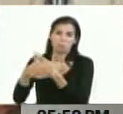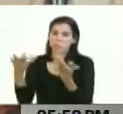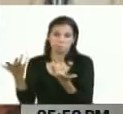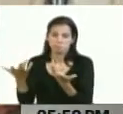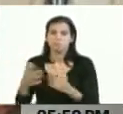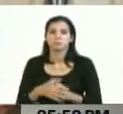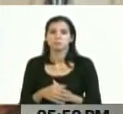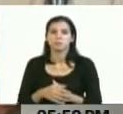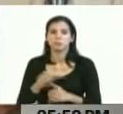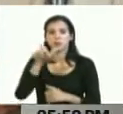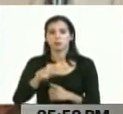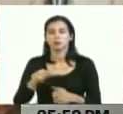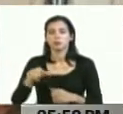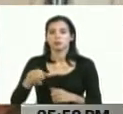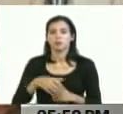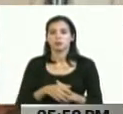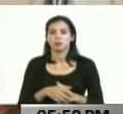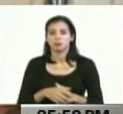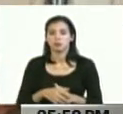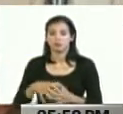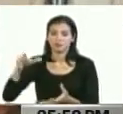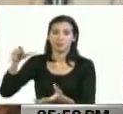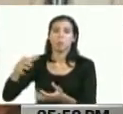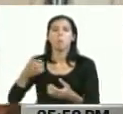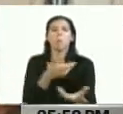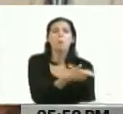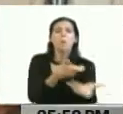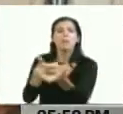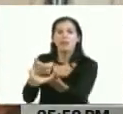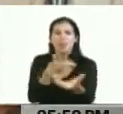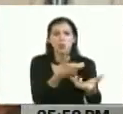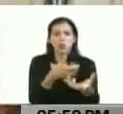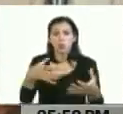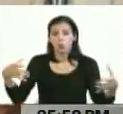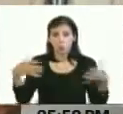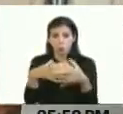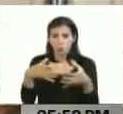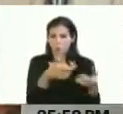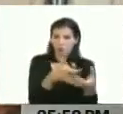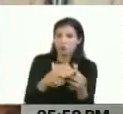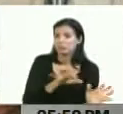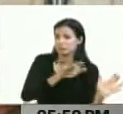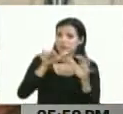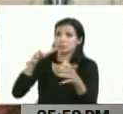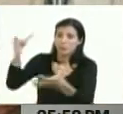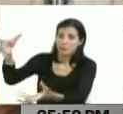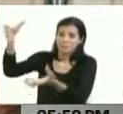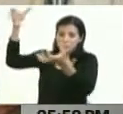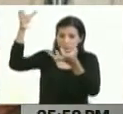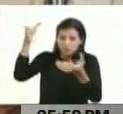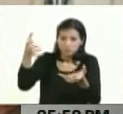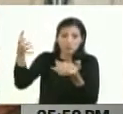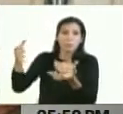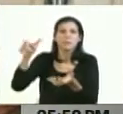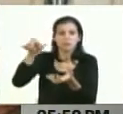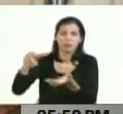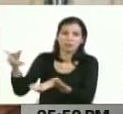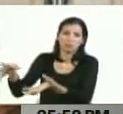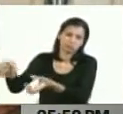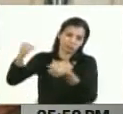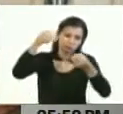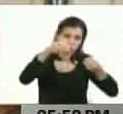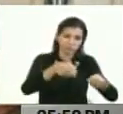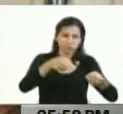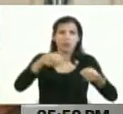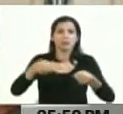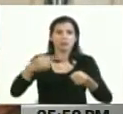baja por los bomberos y los trabajadores, no tenía ninguna identificación, pero estaba muy bien equipado. Tenía botas aislantes, tenía